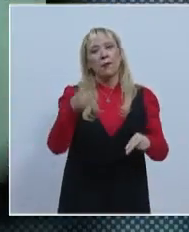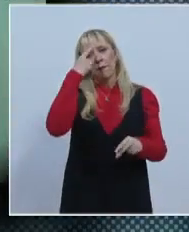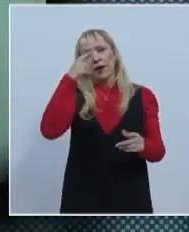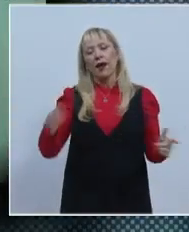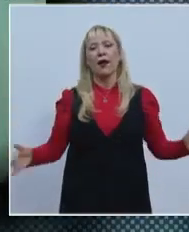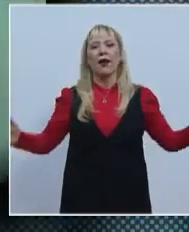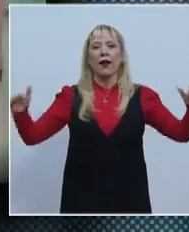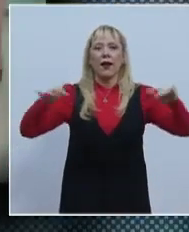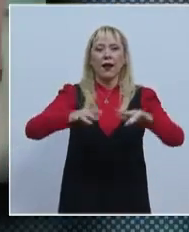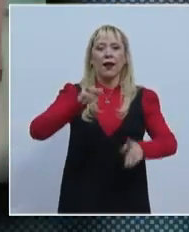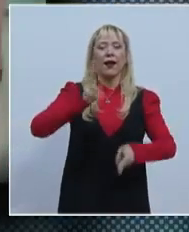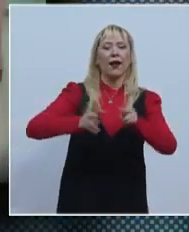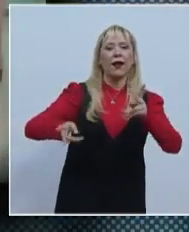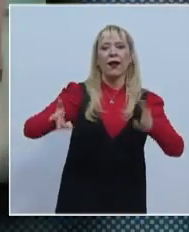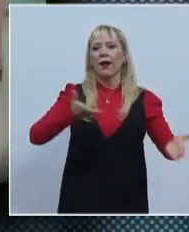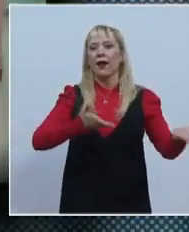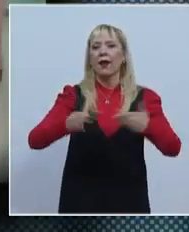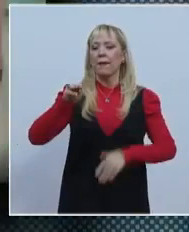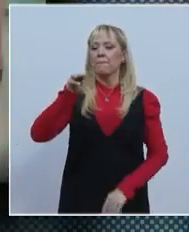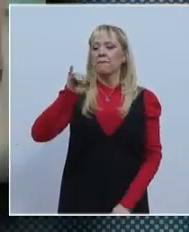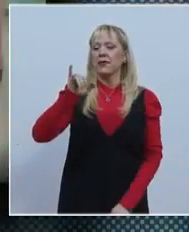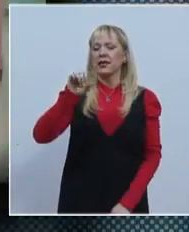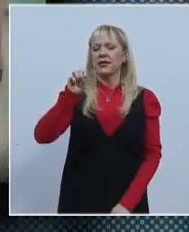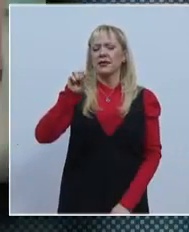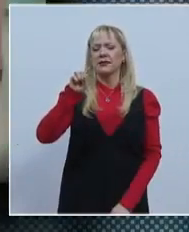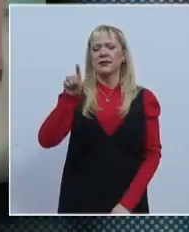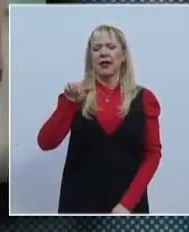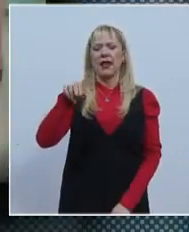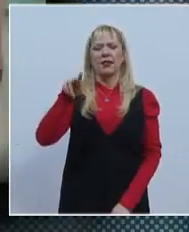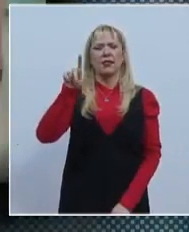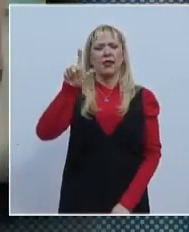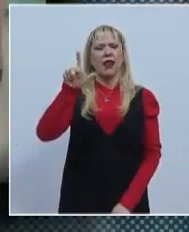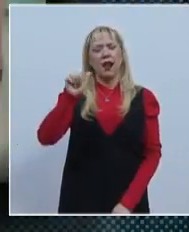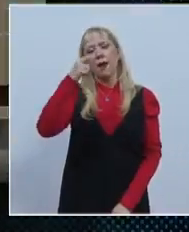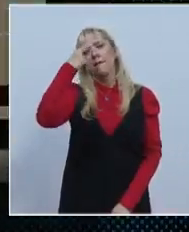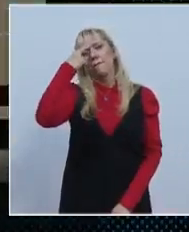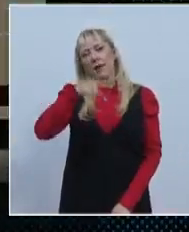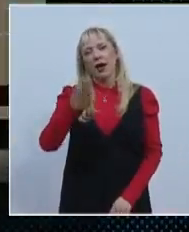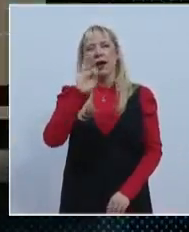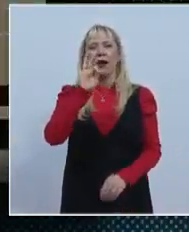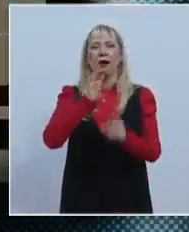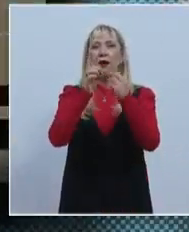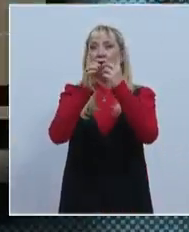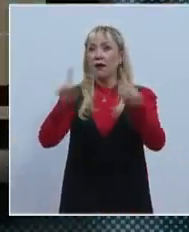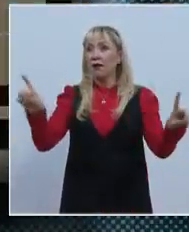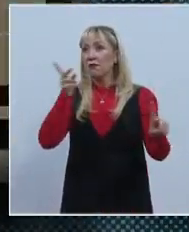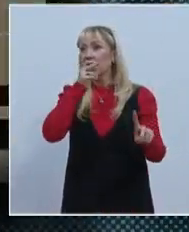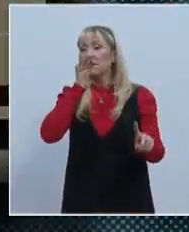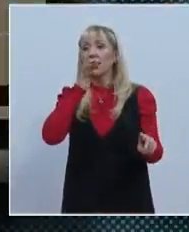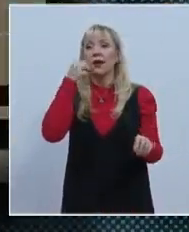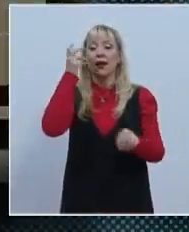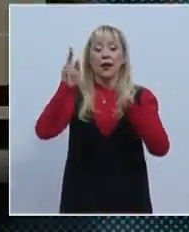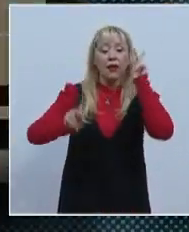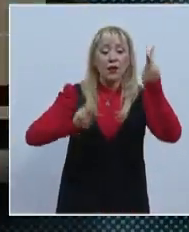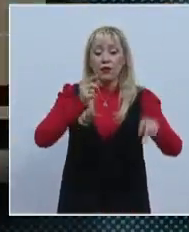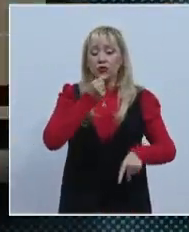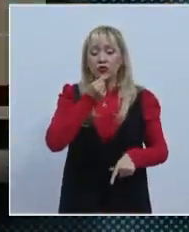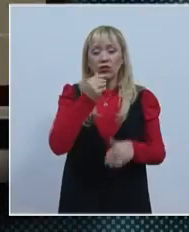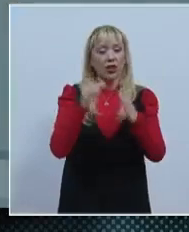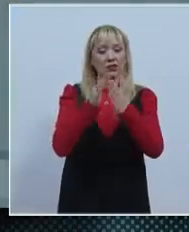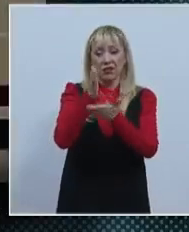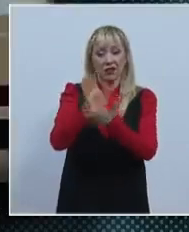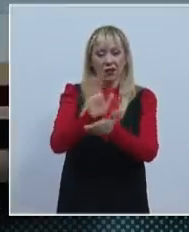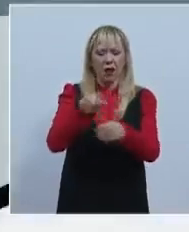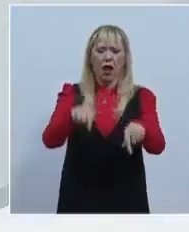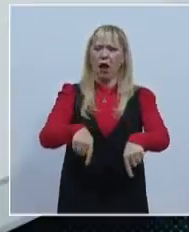Judicial de Misantla, que auxiliará a los juzgados y salas en materia familiar para un desarrollo benéfico de infantes de familias en